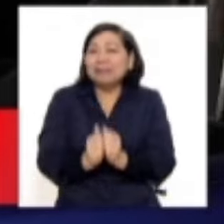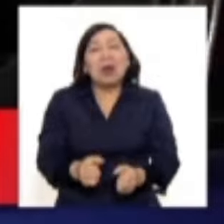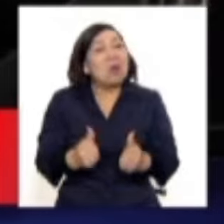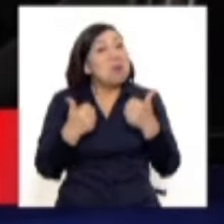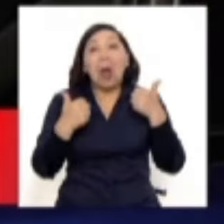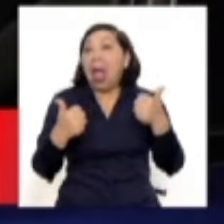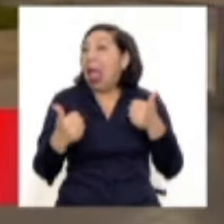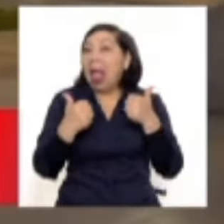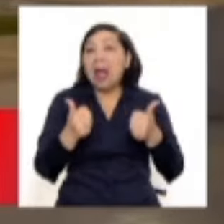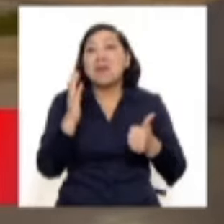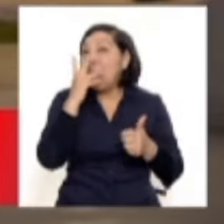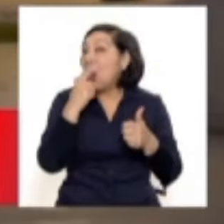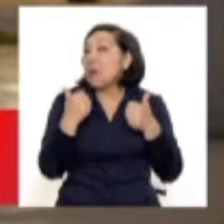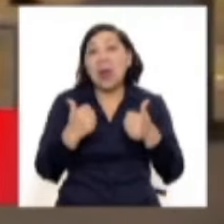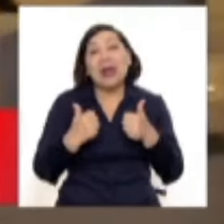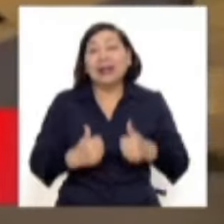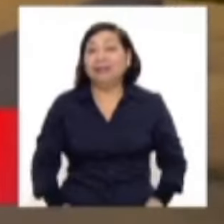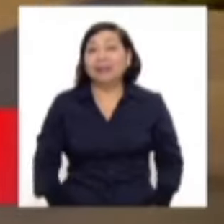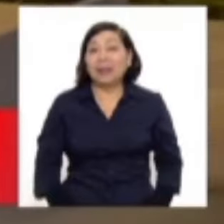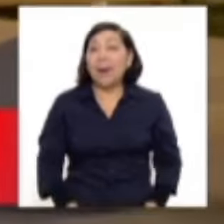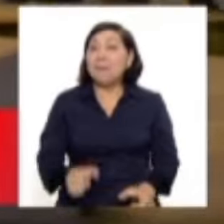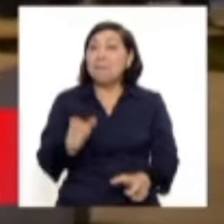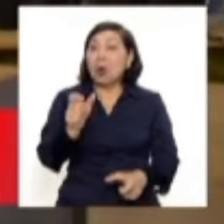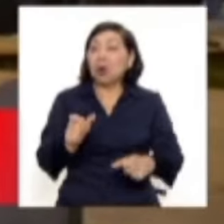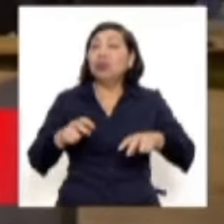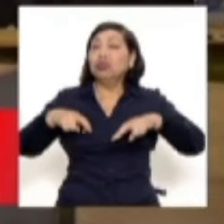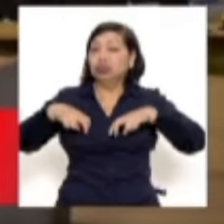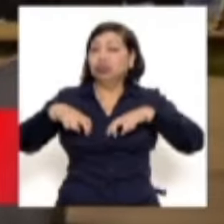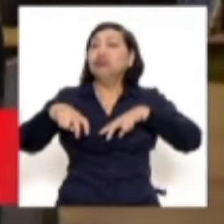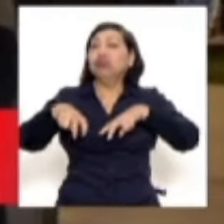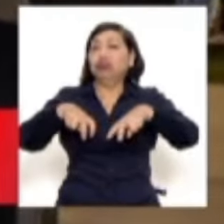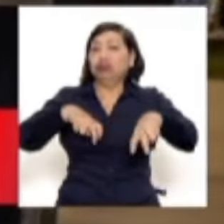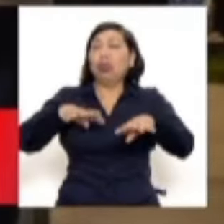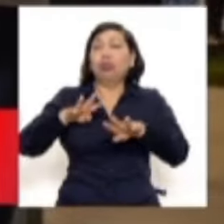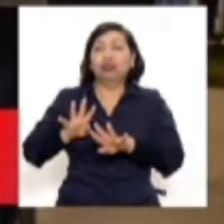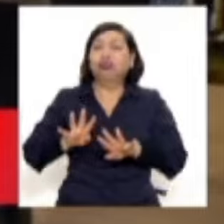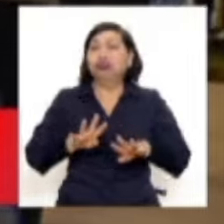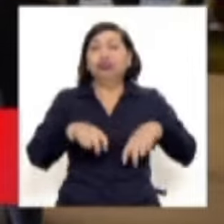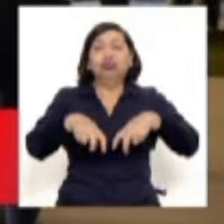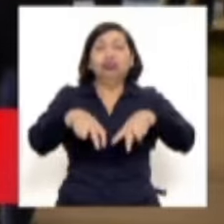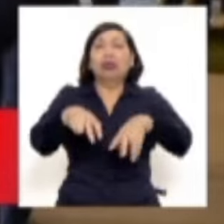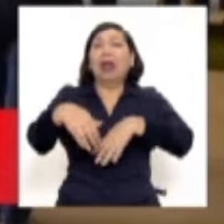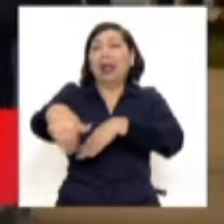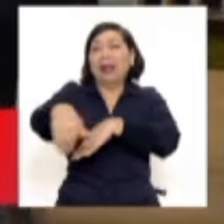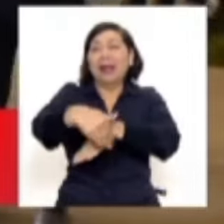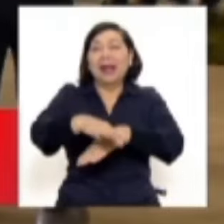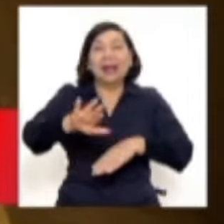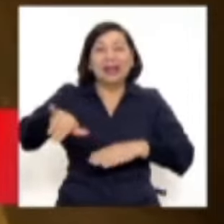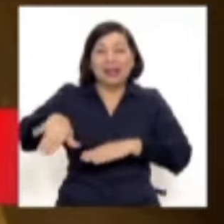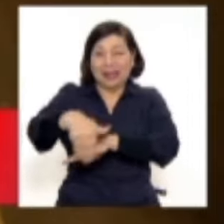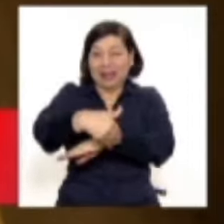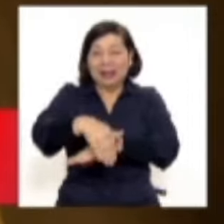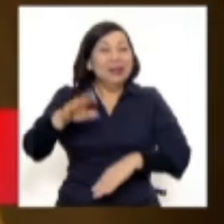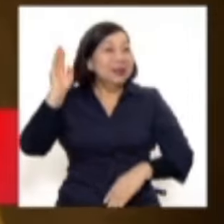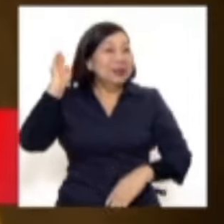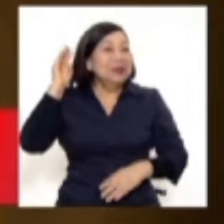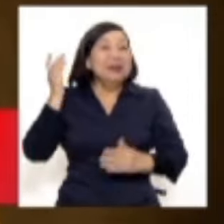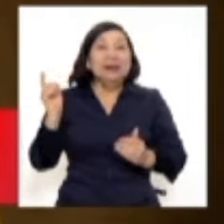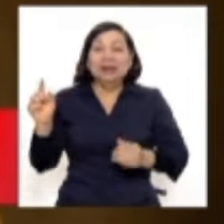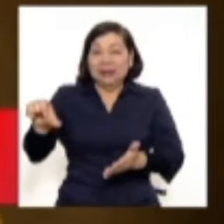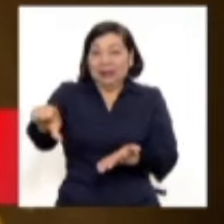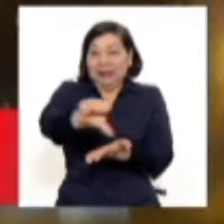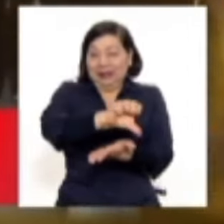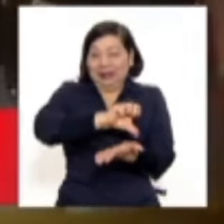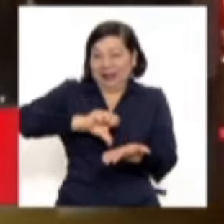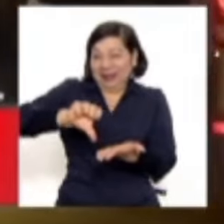Estaba bueno, ¿ah? Decenas de hinchas caminaron varios metros desde el Monumental por la avenida Javier Prado para llegar al